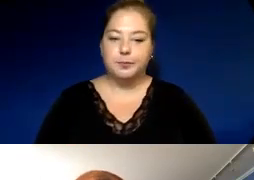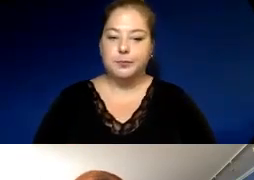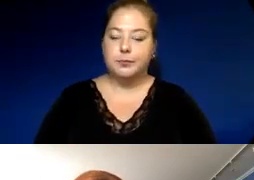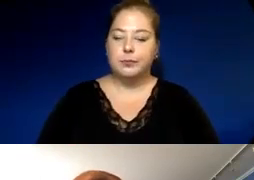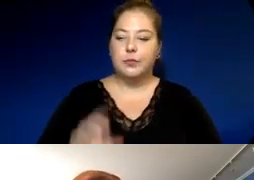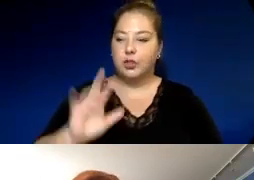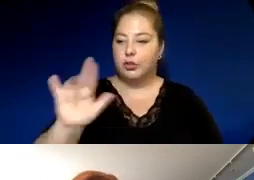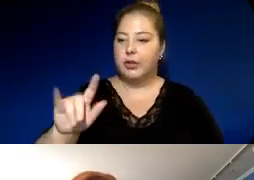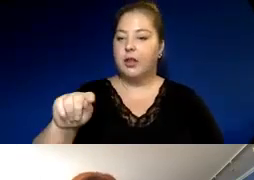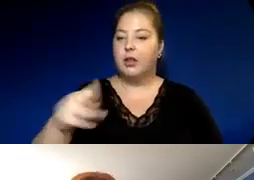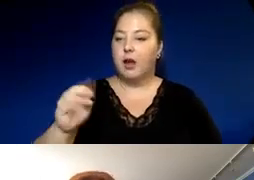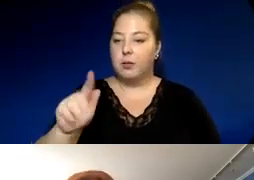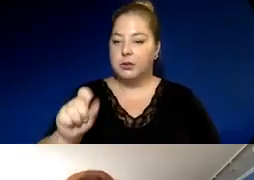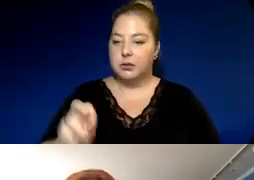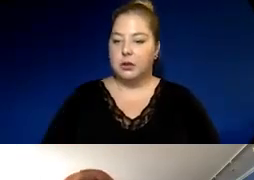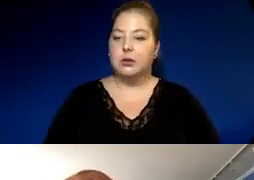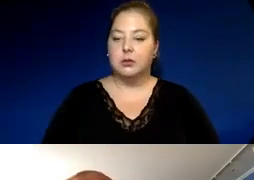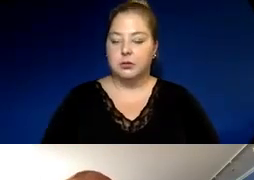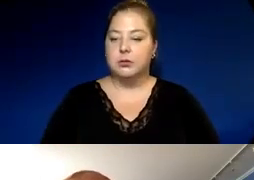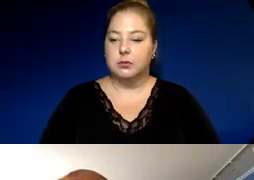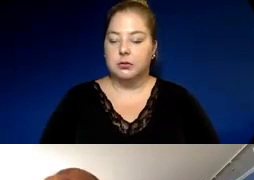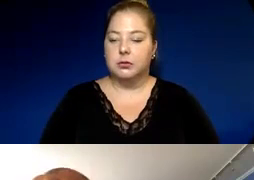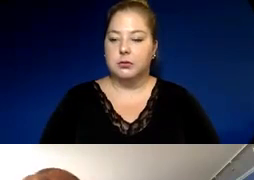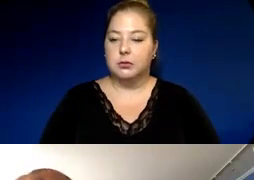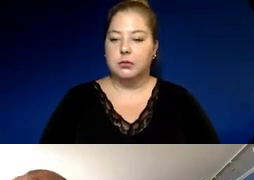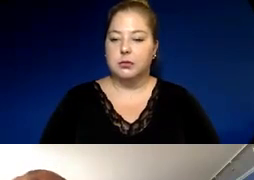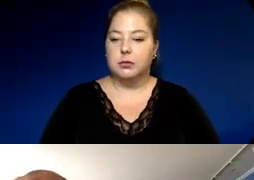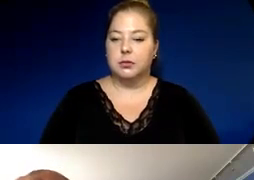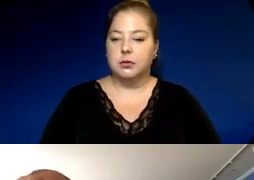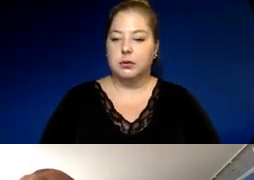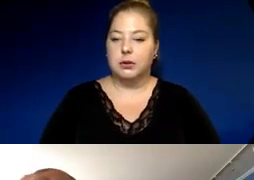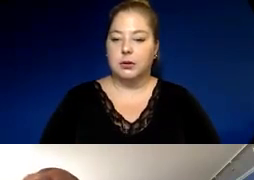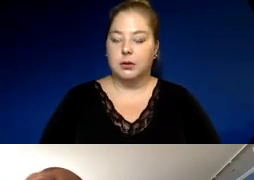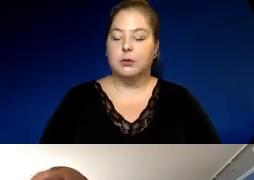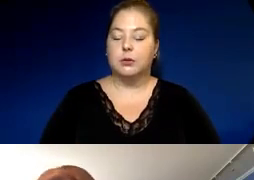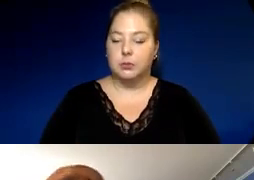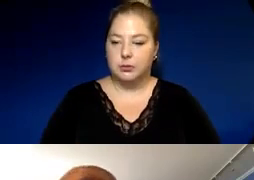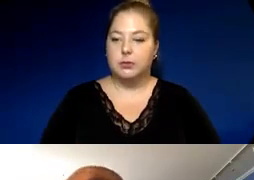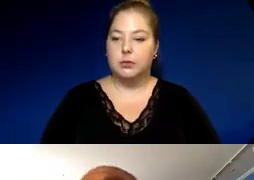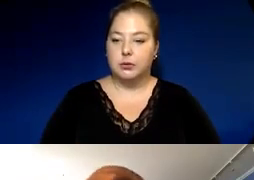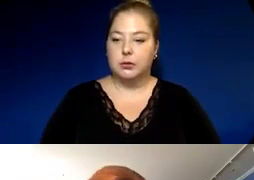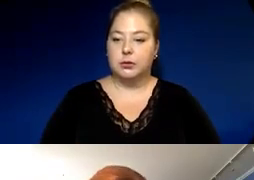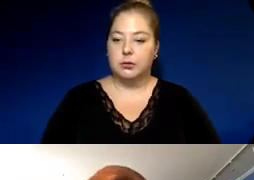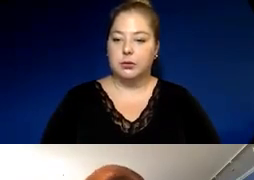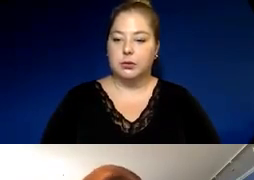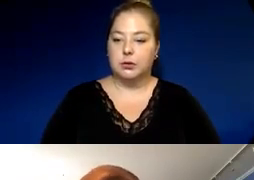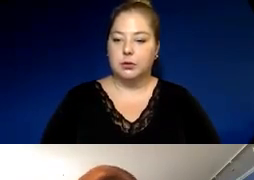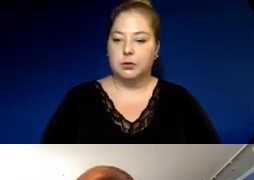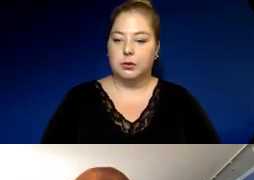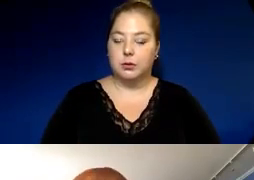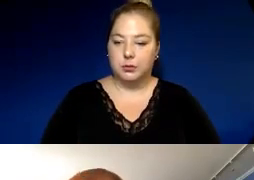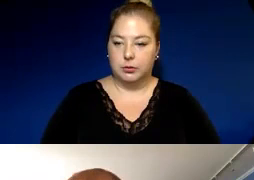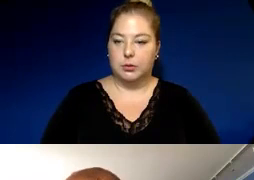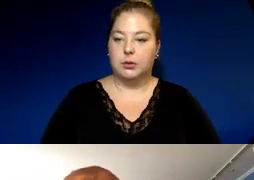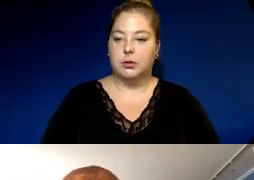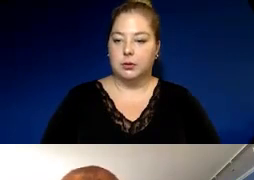Bien, y en cuanto a CAL FIRE, tenemos al jefe Nichols, está Susie Brady, luego Juan